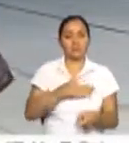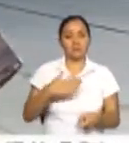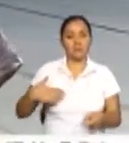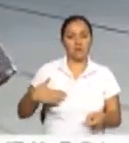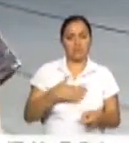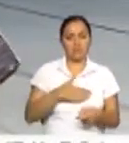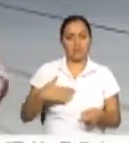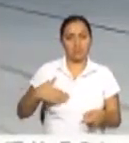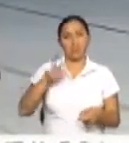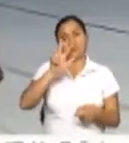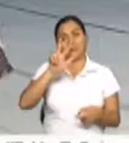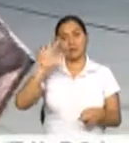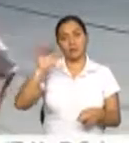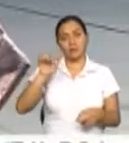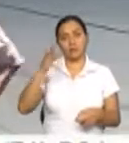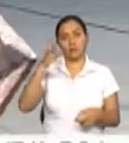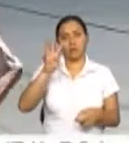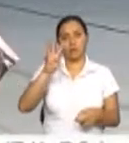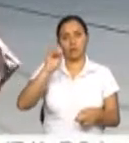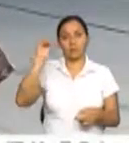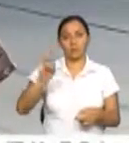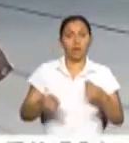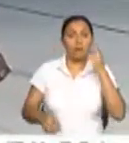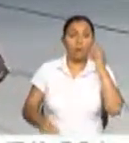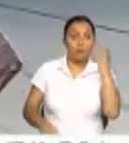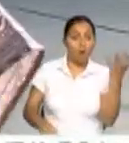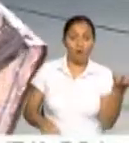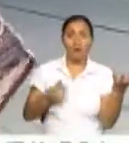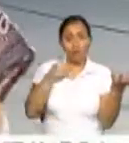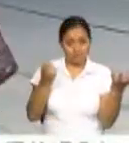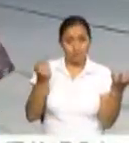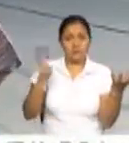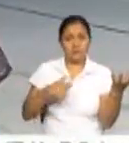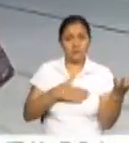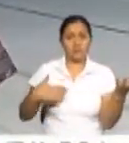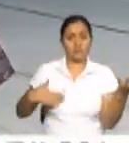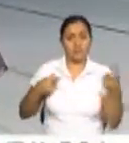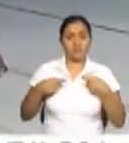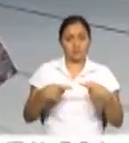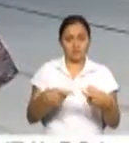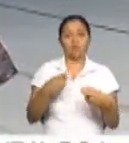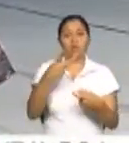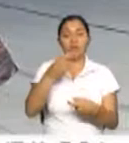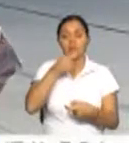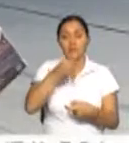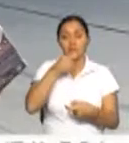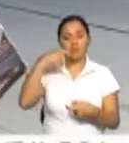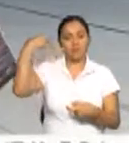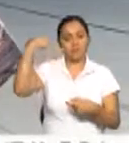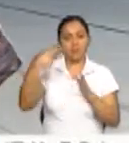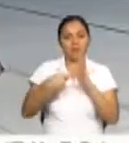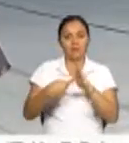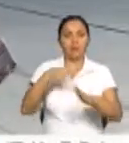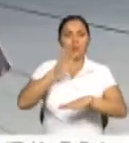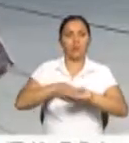35,4%. Un cáncer que no solo da a las mujeres, sino también a los hombres. Hemos preparado un reportaje en donde detallamos las causas,